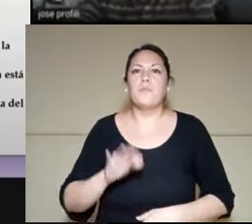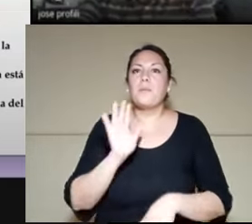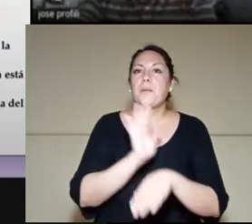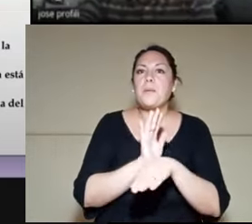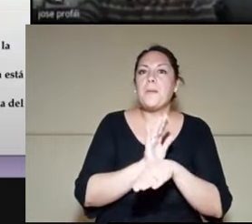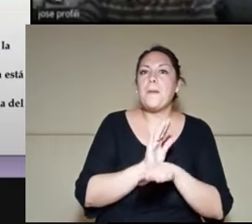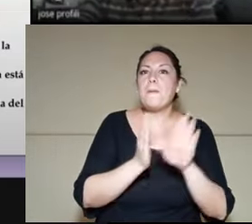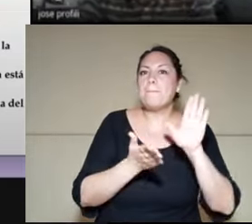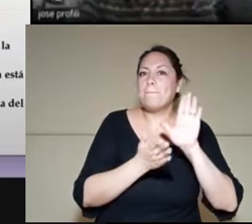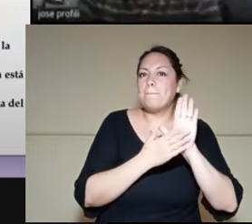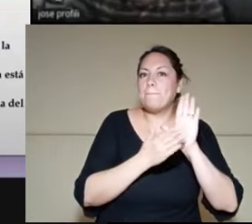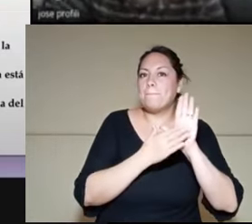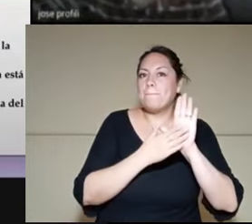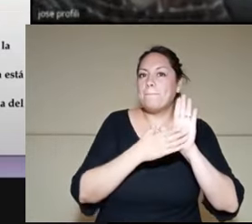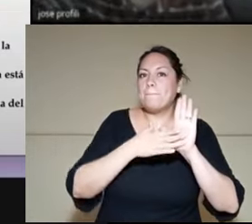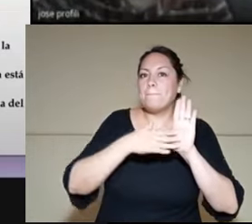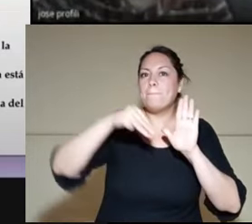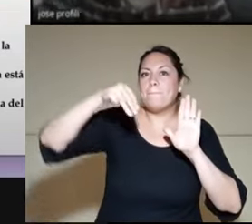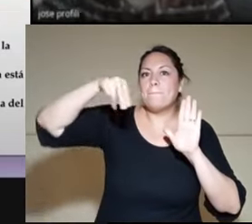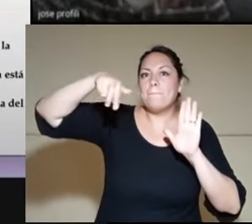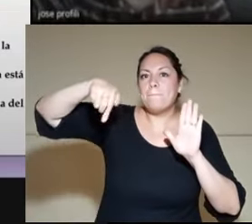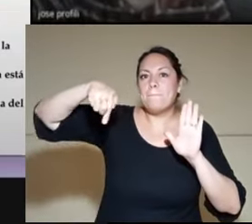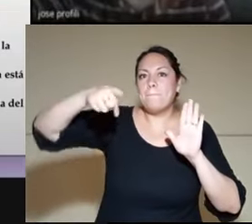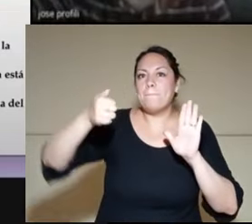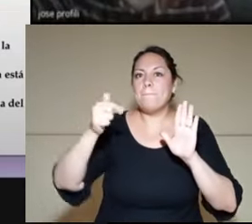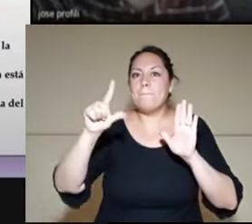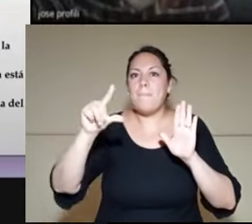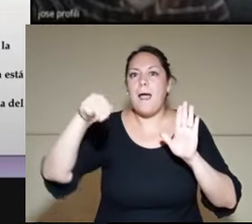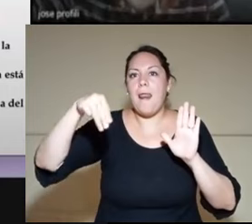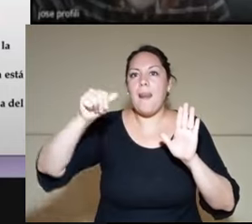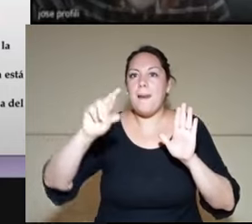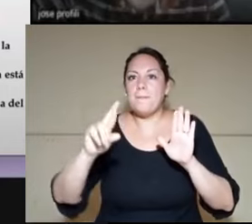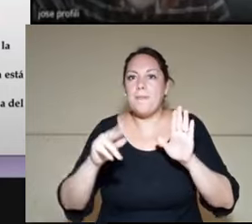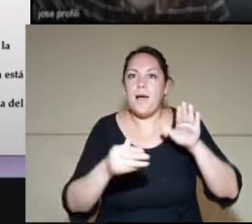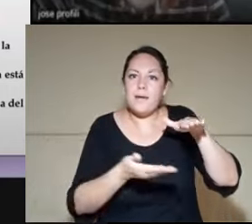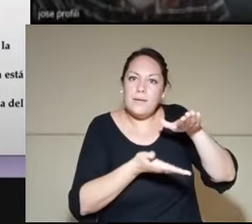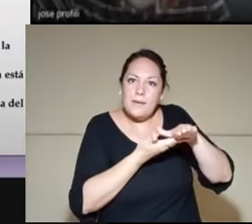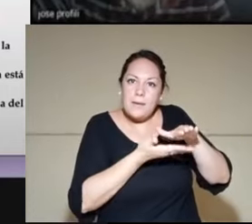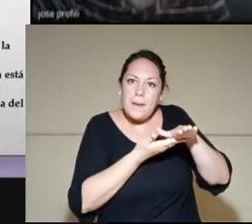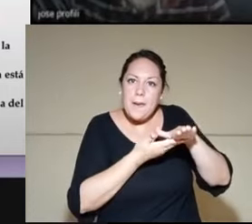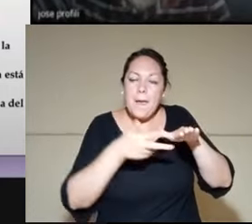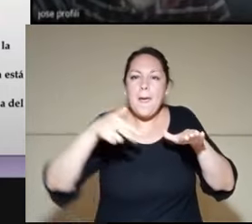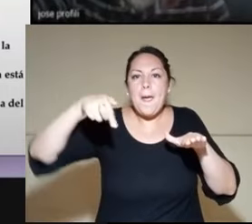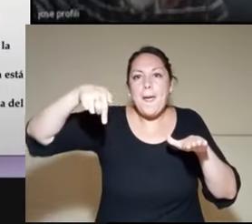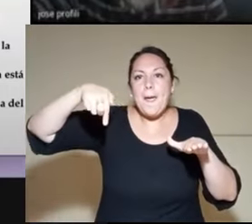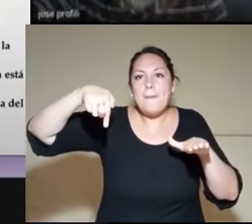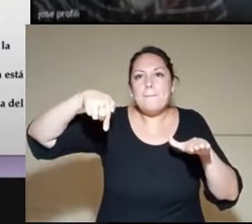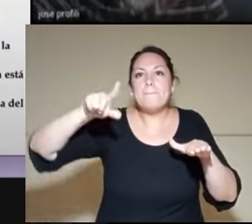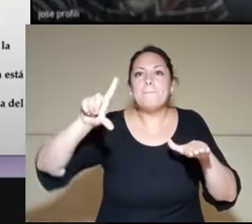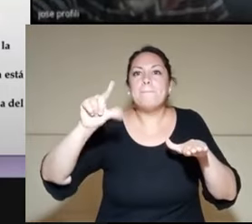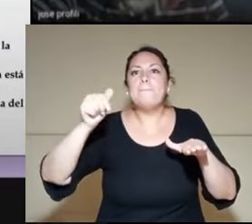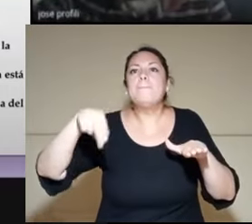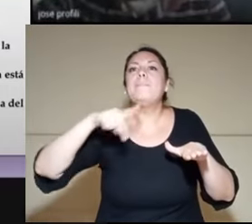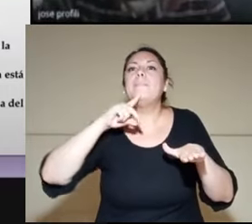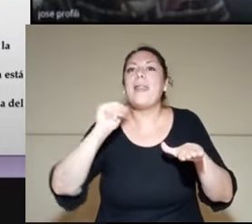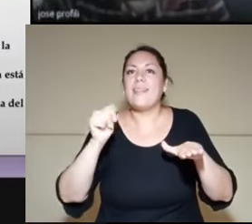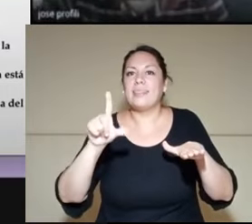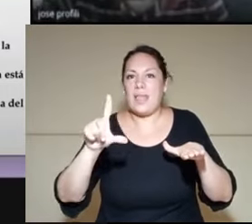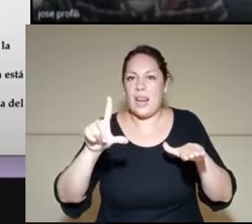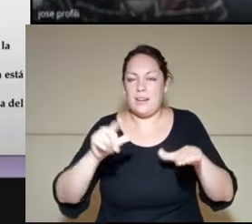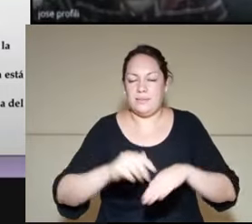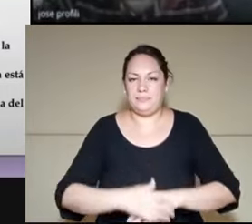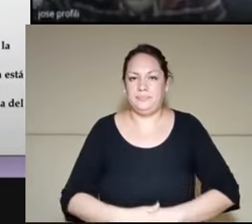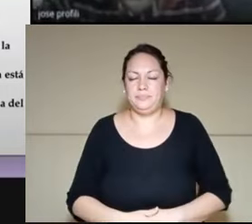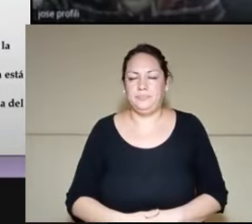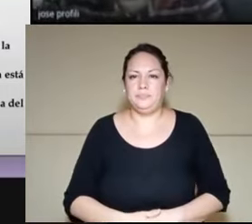Y el otro concepto es plantar y palmar, que eso ya lo conocen, que plantar tiene que ver con la planta y palmar tiene que ver con las palmas.